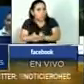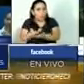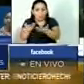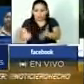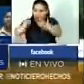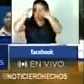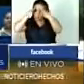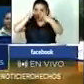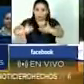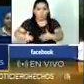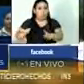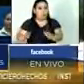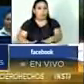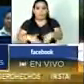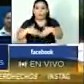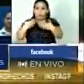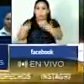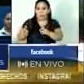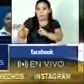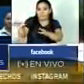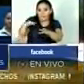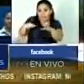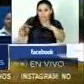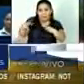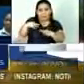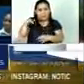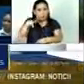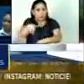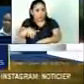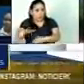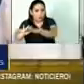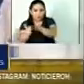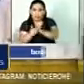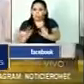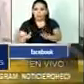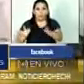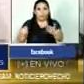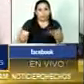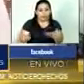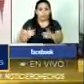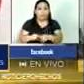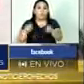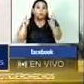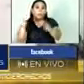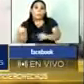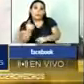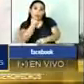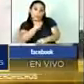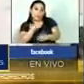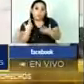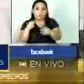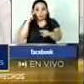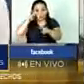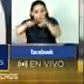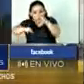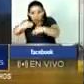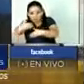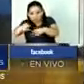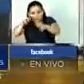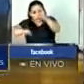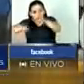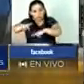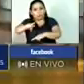no tenemos transmisión local comunitaria en cuanto a las personas que están bajo seguimiento